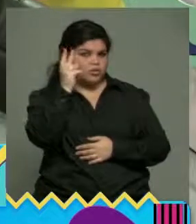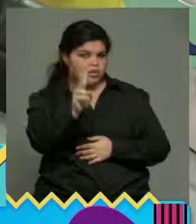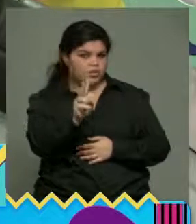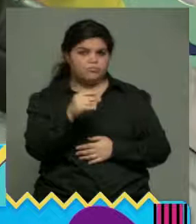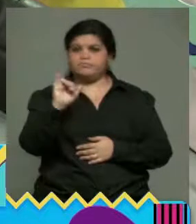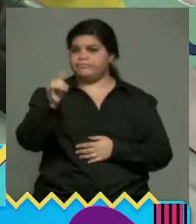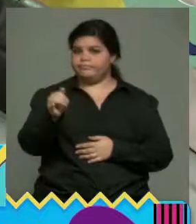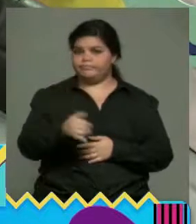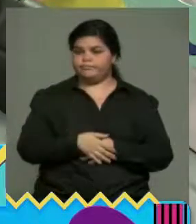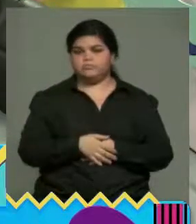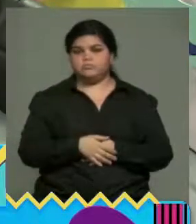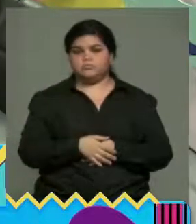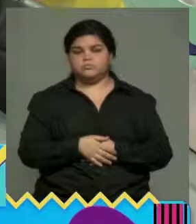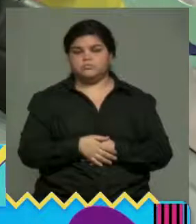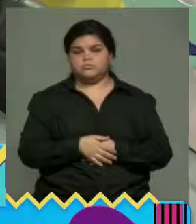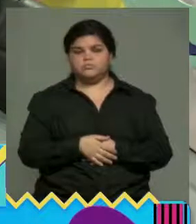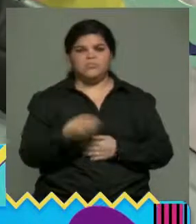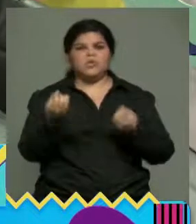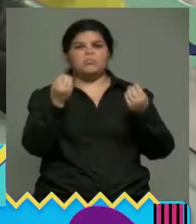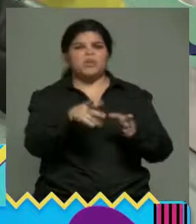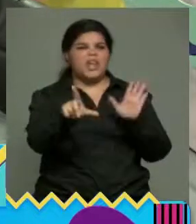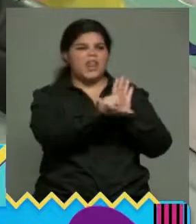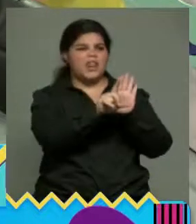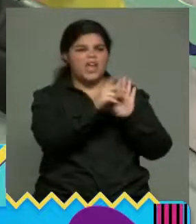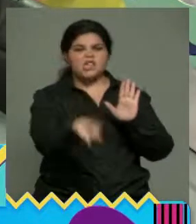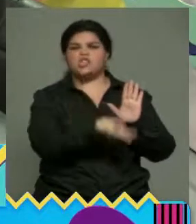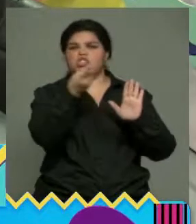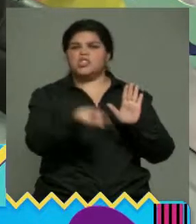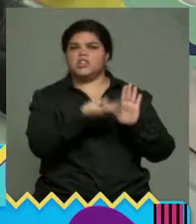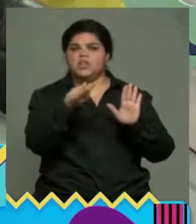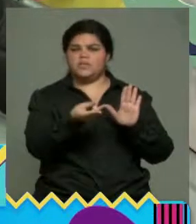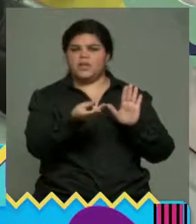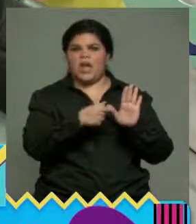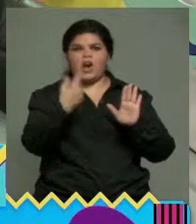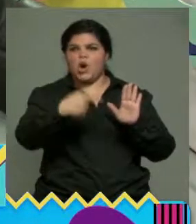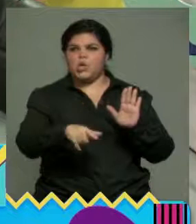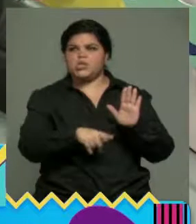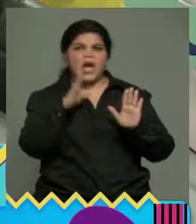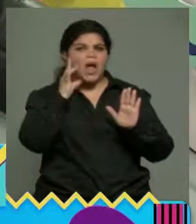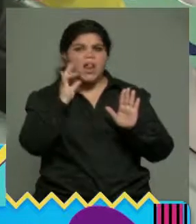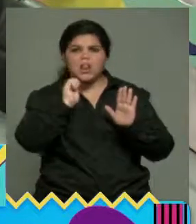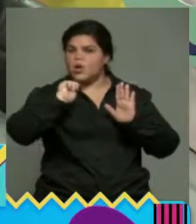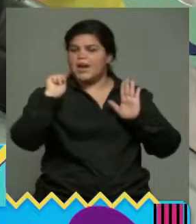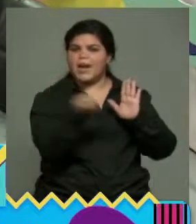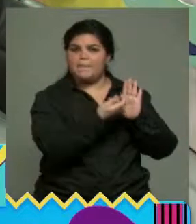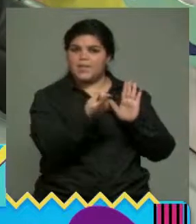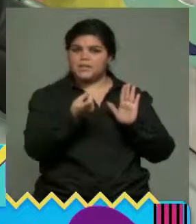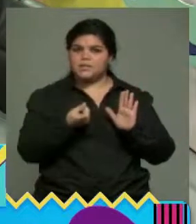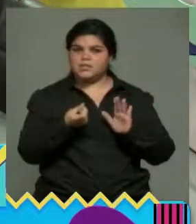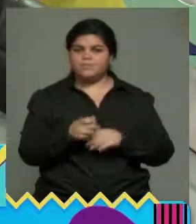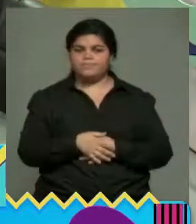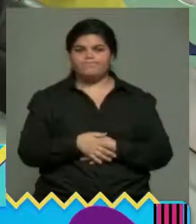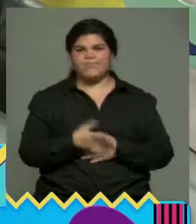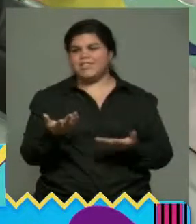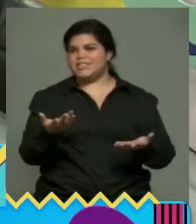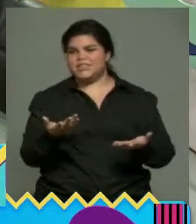6082, exacto. ¿Qué tiene de obsoleto esta ley? Porque bueno, si se está intentando modificar es porque hay algo que hay que cambiar. Sí, más que